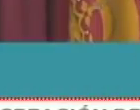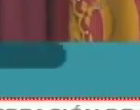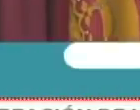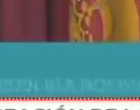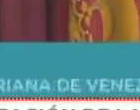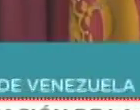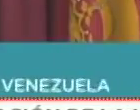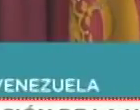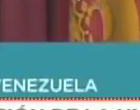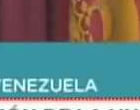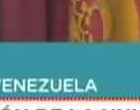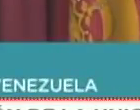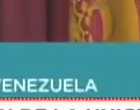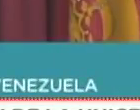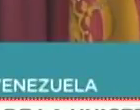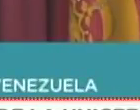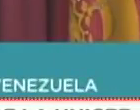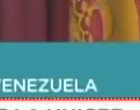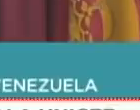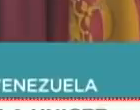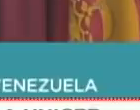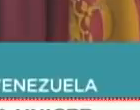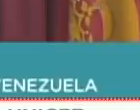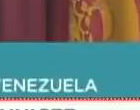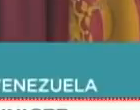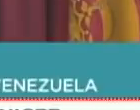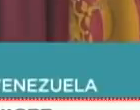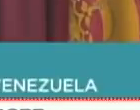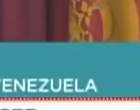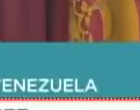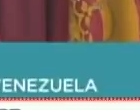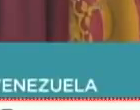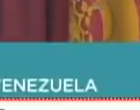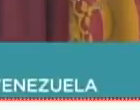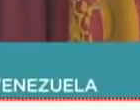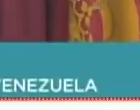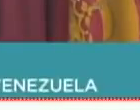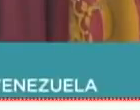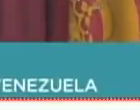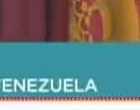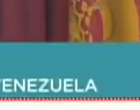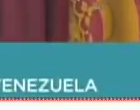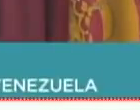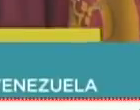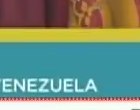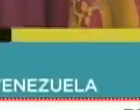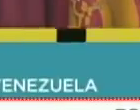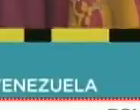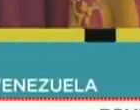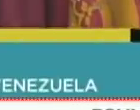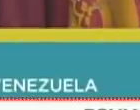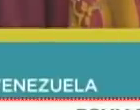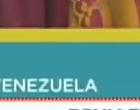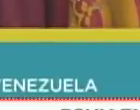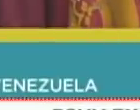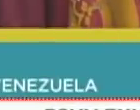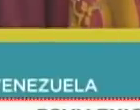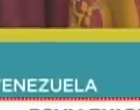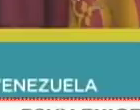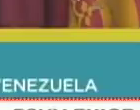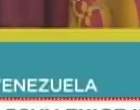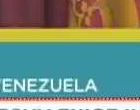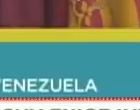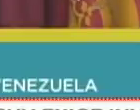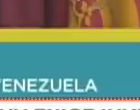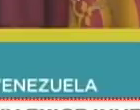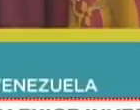mundo. Yo, por cosas de la vida, de trabajo de mi padre, viví en España, en Galicia, en Tenerife